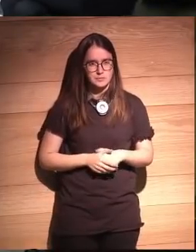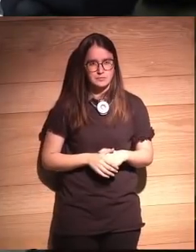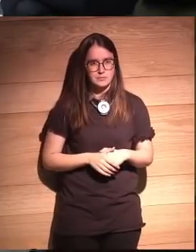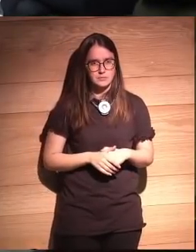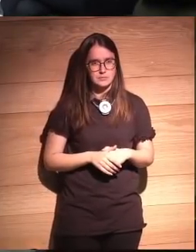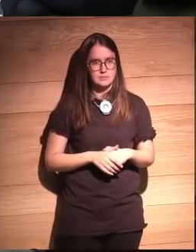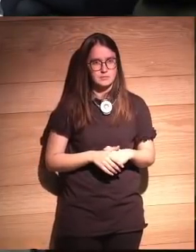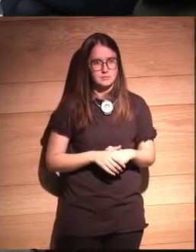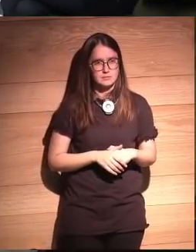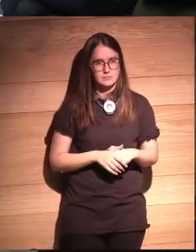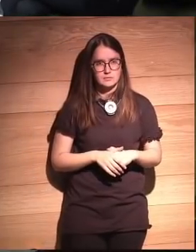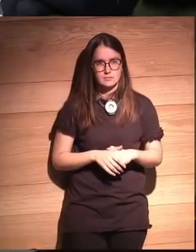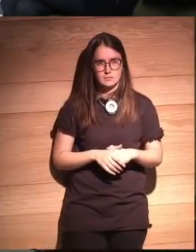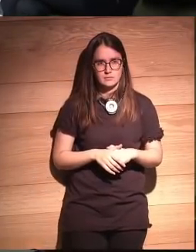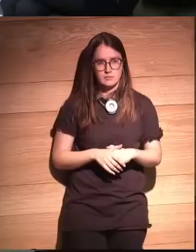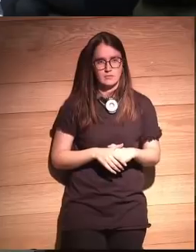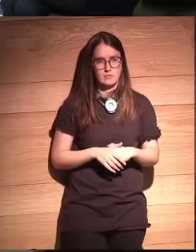I